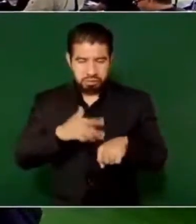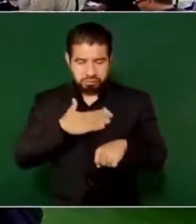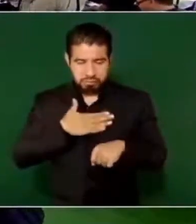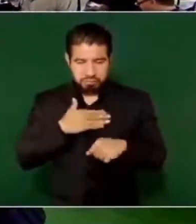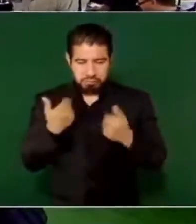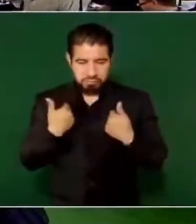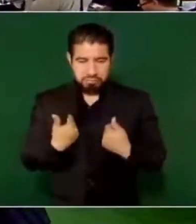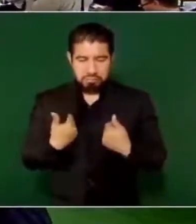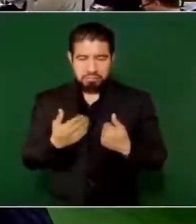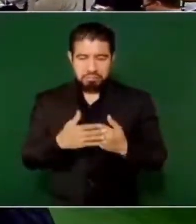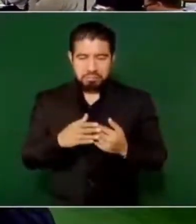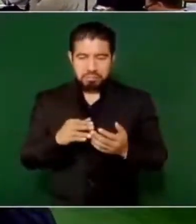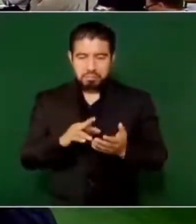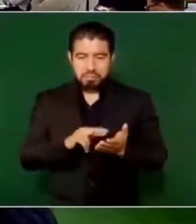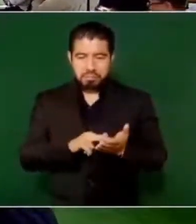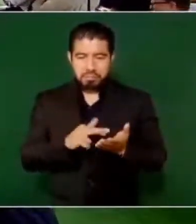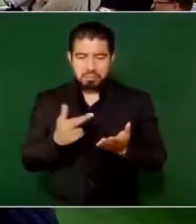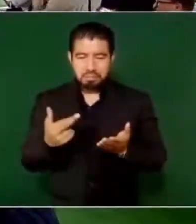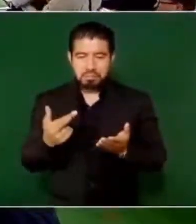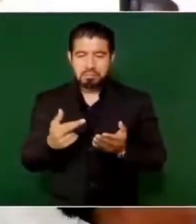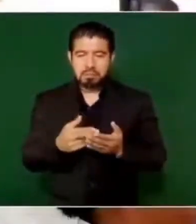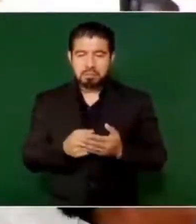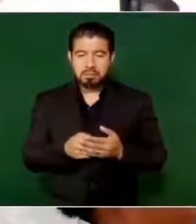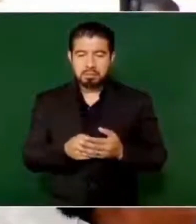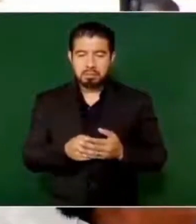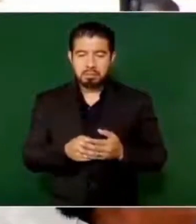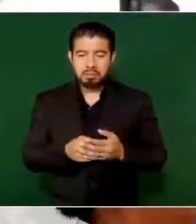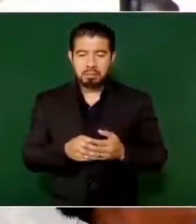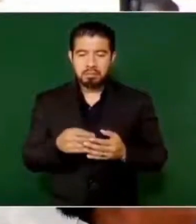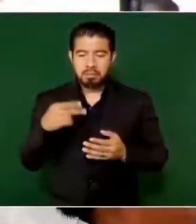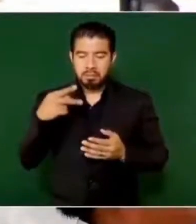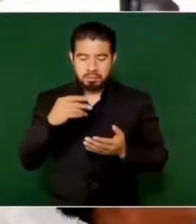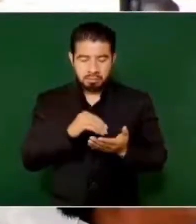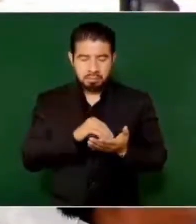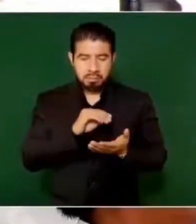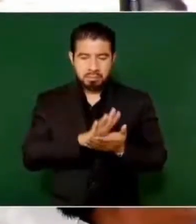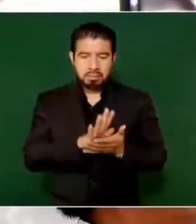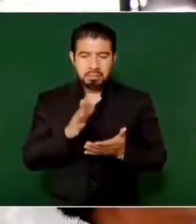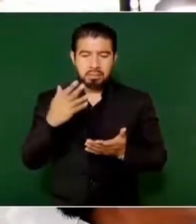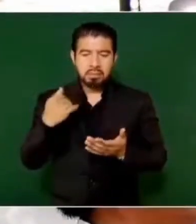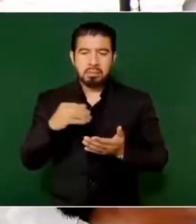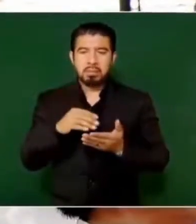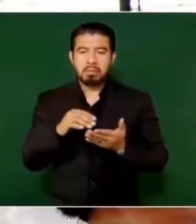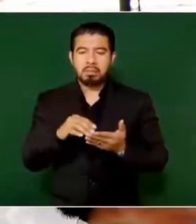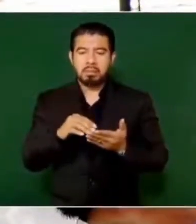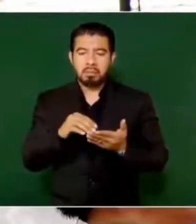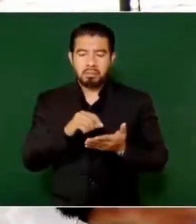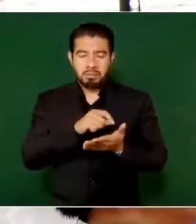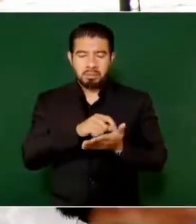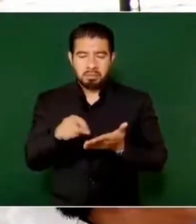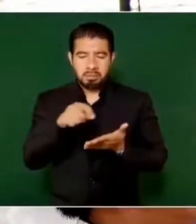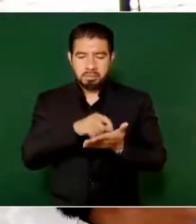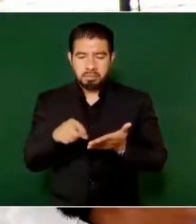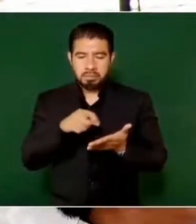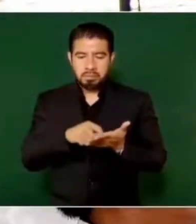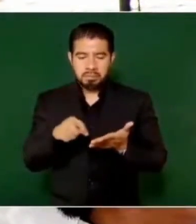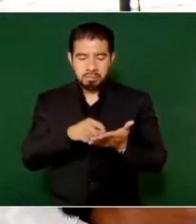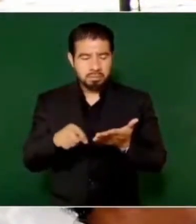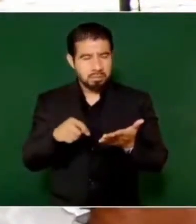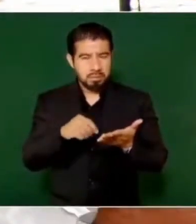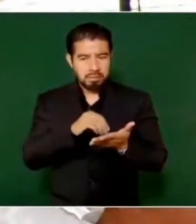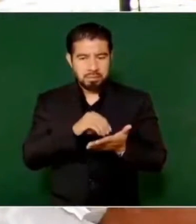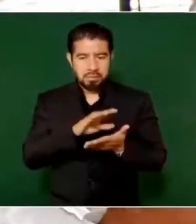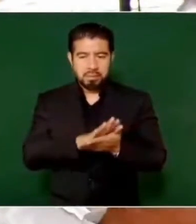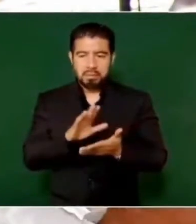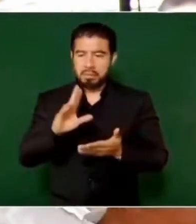una publicación que hizo usted. Sí, pero aquí viene un ensayo de usted que publica la revista